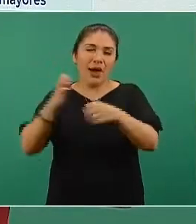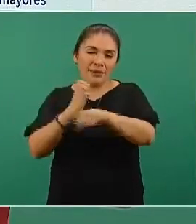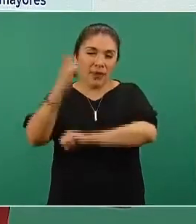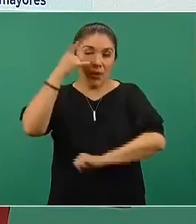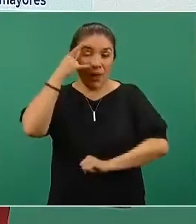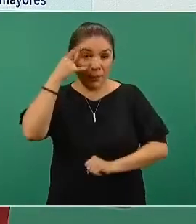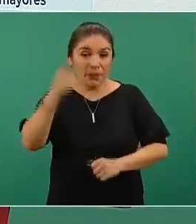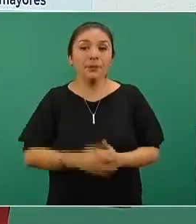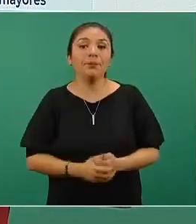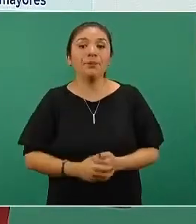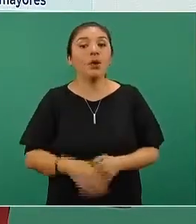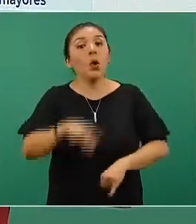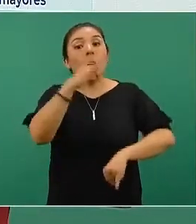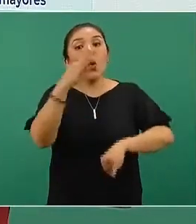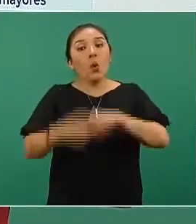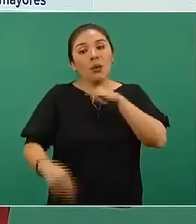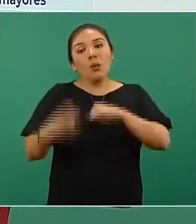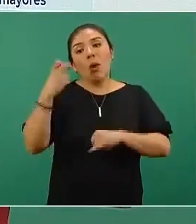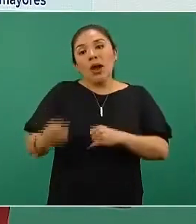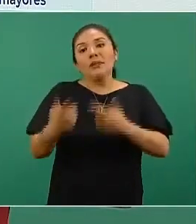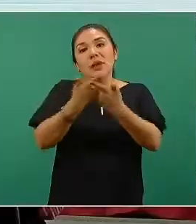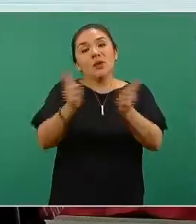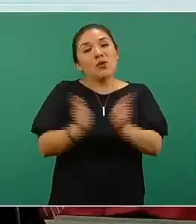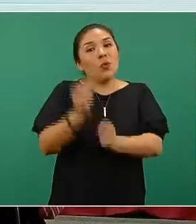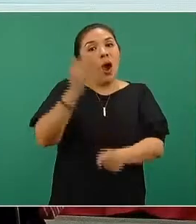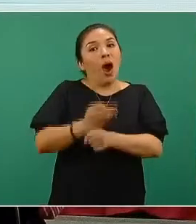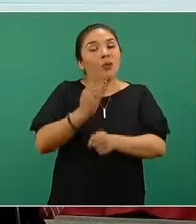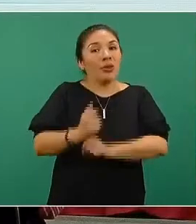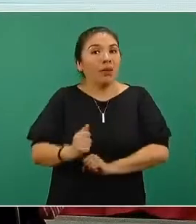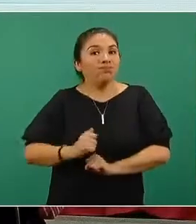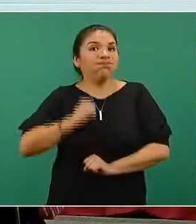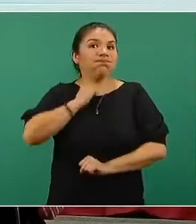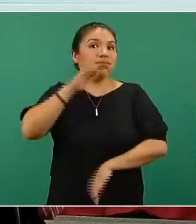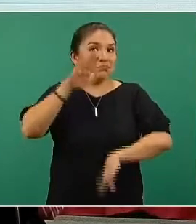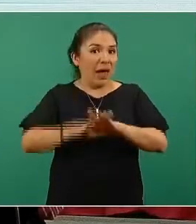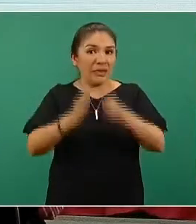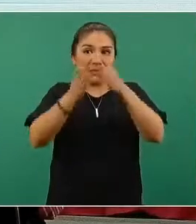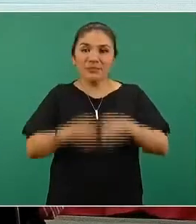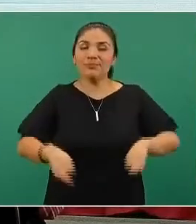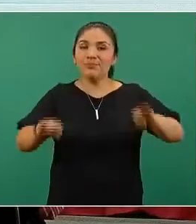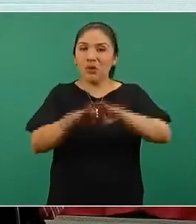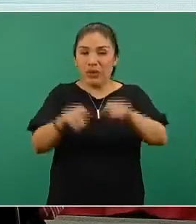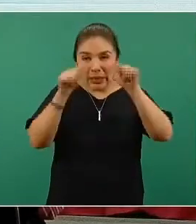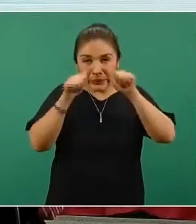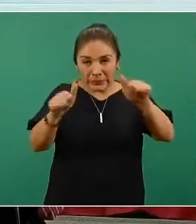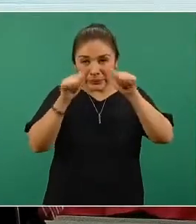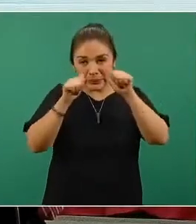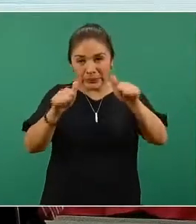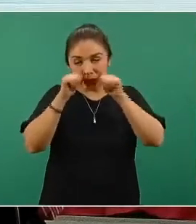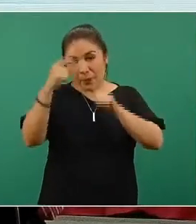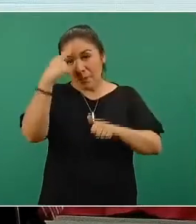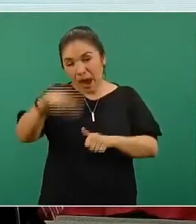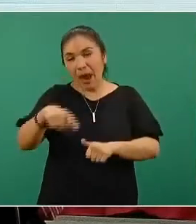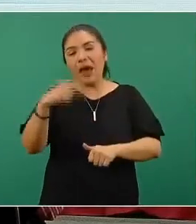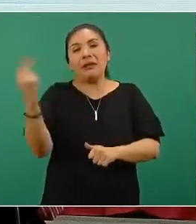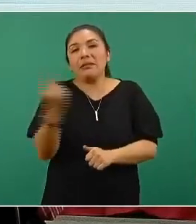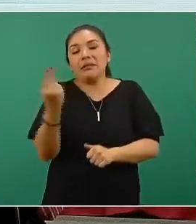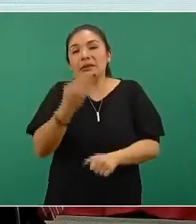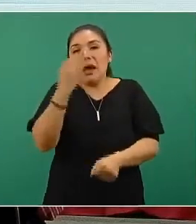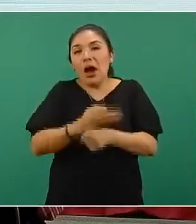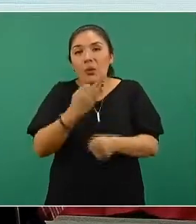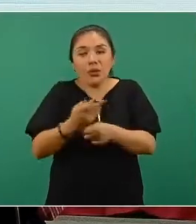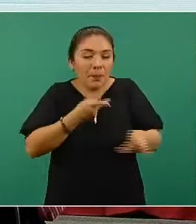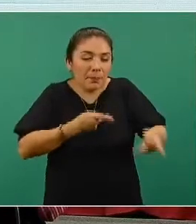Campeche. Y por último, este es el grupo prioritario, el que se ha marcado como el de mayor prioridad para el objetivo principal que se tiene